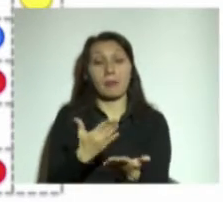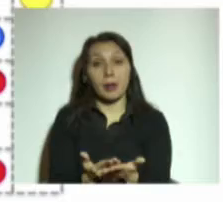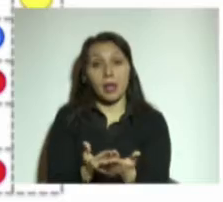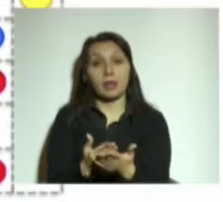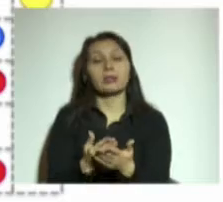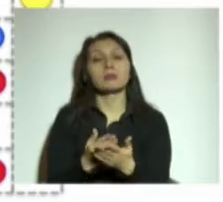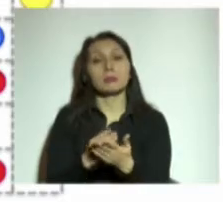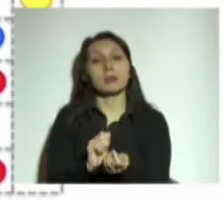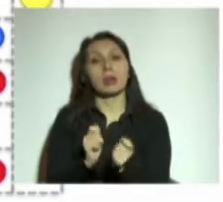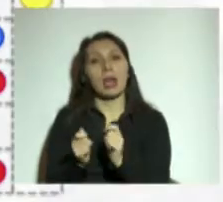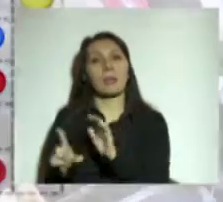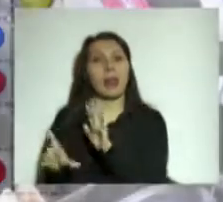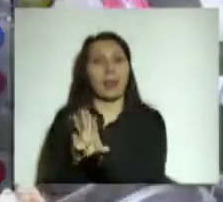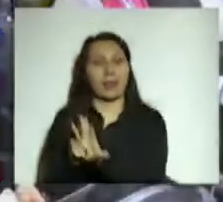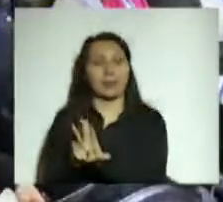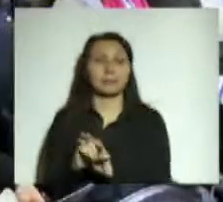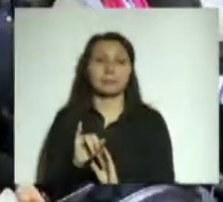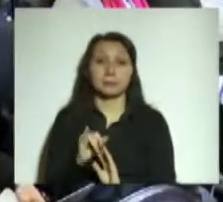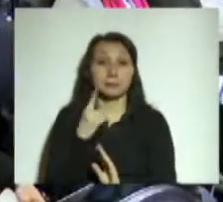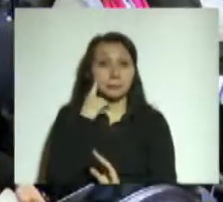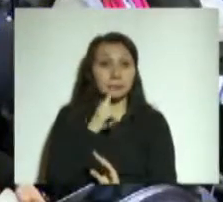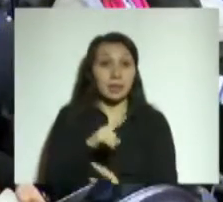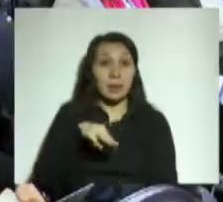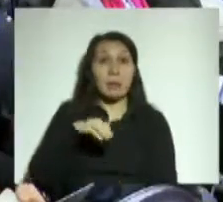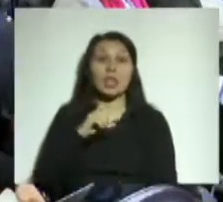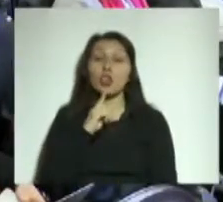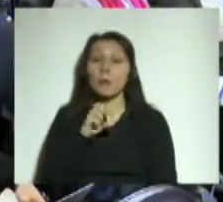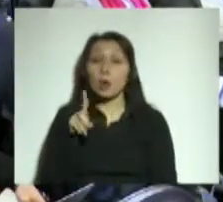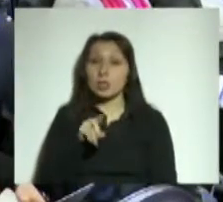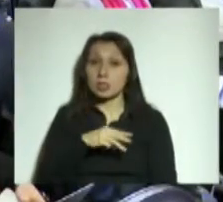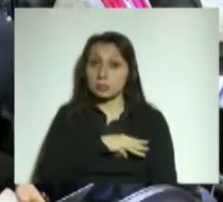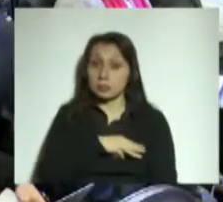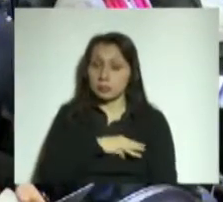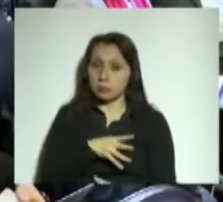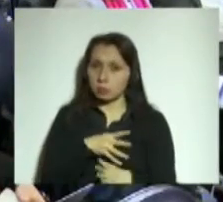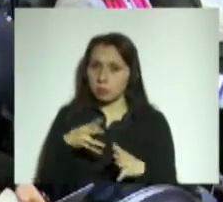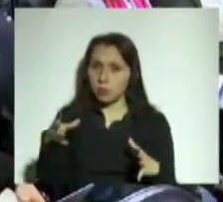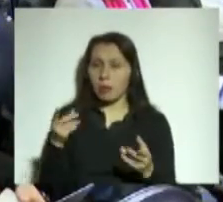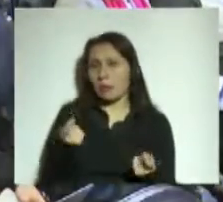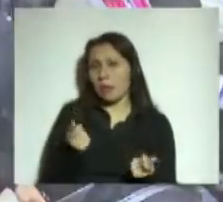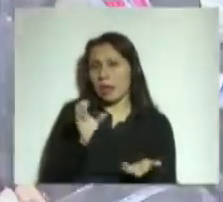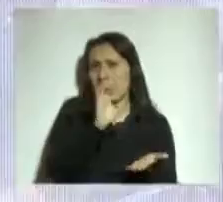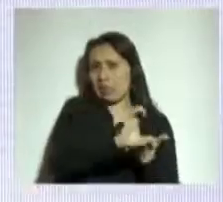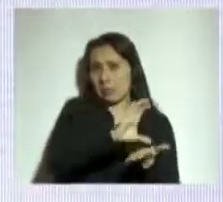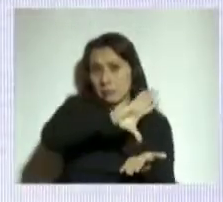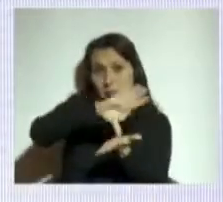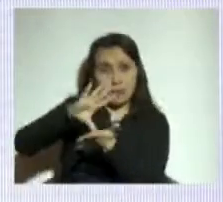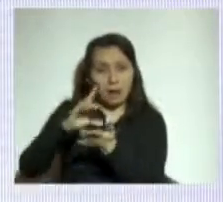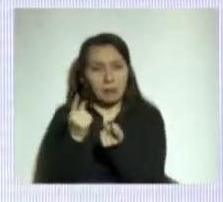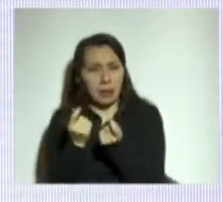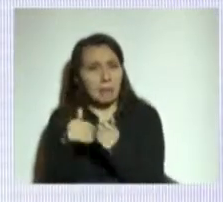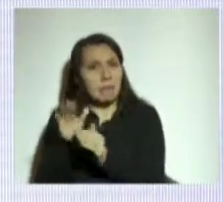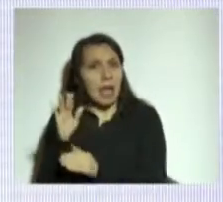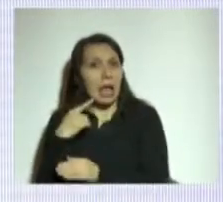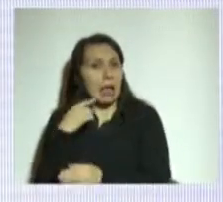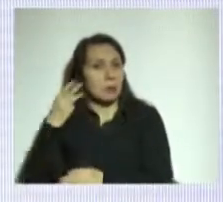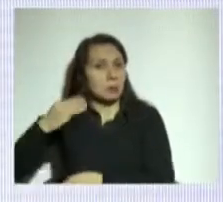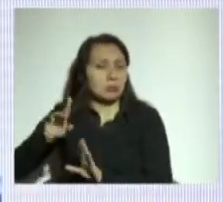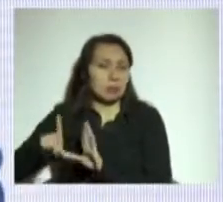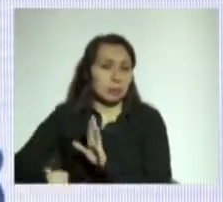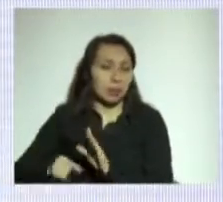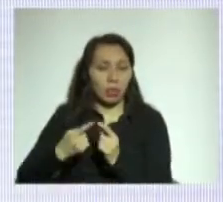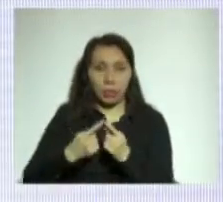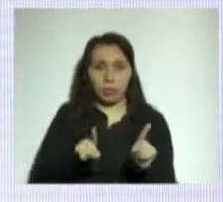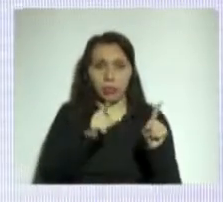tanto, el plan se convierte en ley. Sin embargo, en una metrópolis que se parece mucho más a los estados que a los municipios, hay una